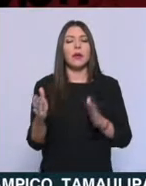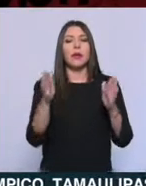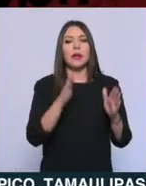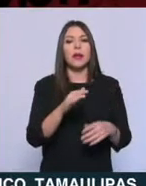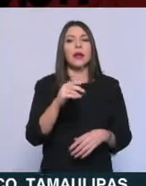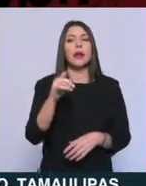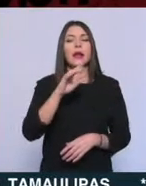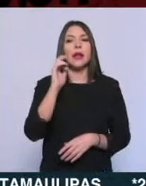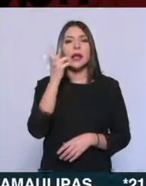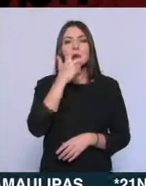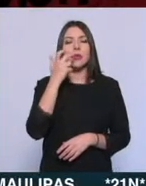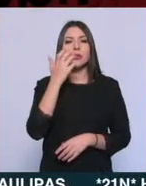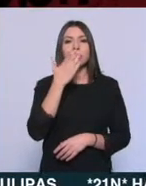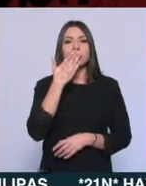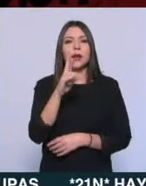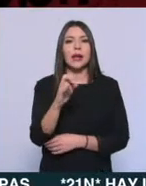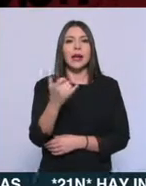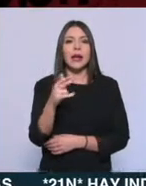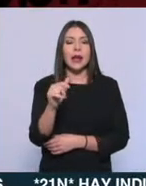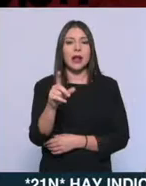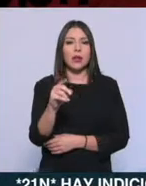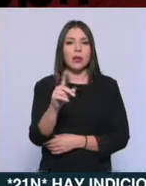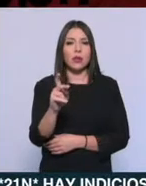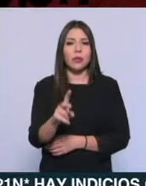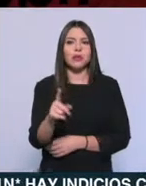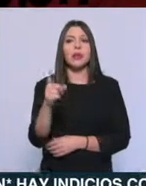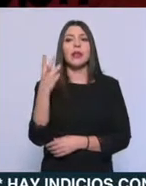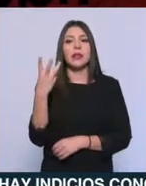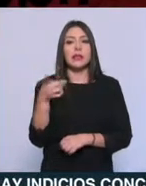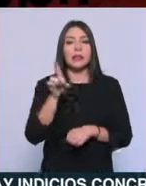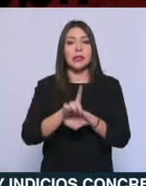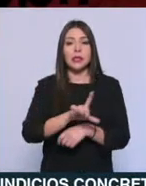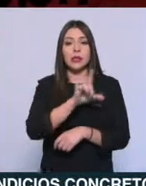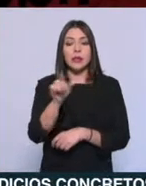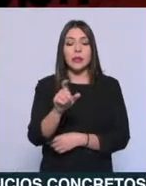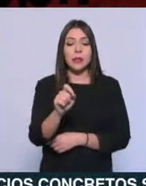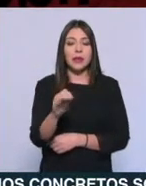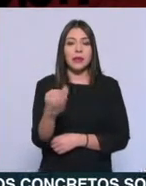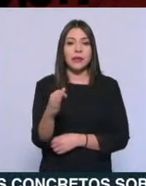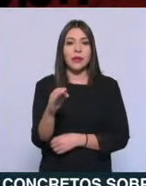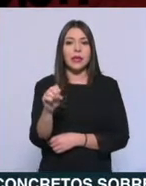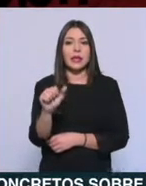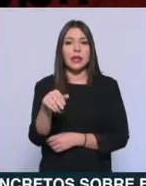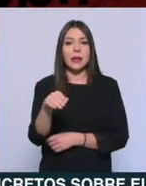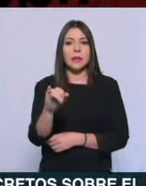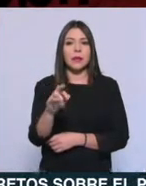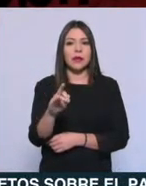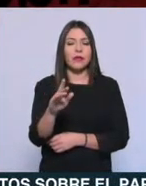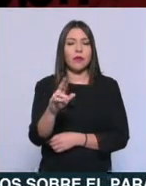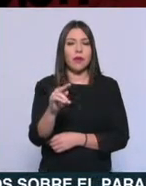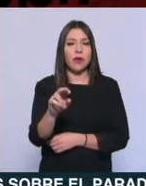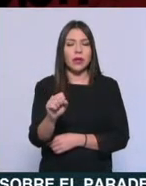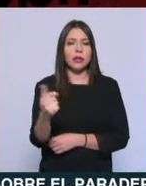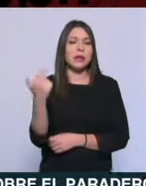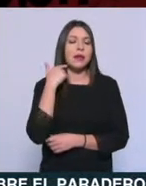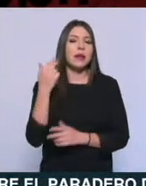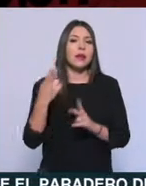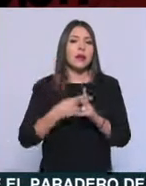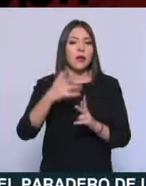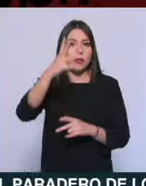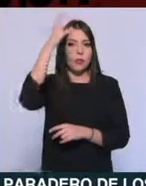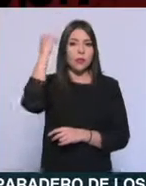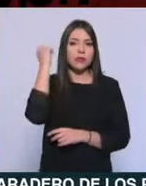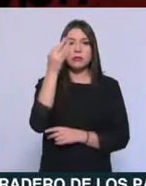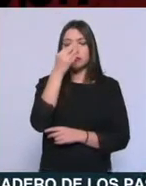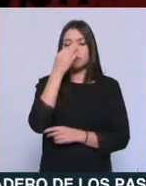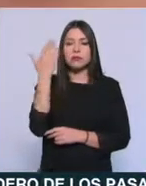asesinado en Hermosillo, Sonora, Reinaldo López. 3 días después, el 20 de febrero, Samir Flores fue asesinado en Morelos. Y apenas hace